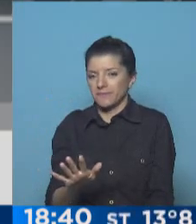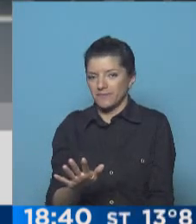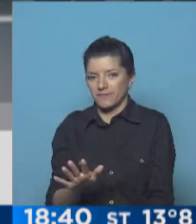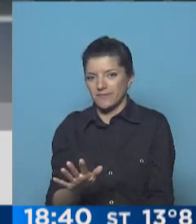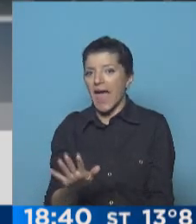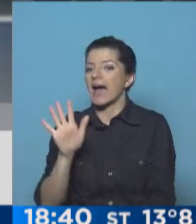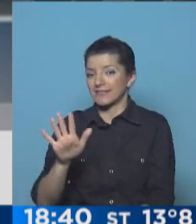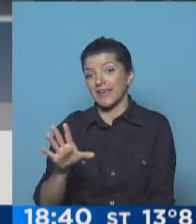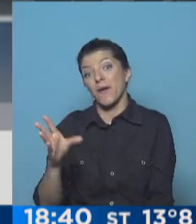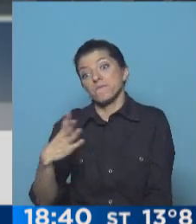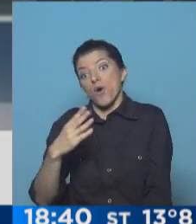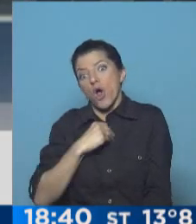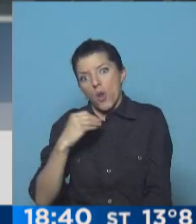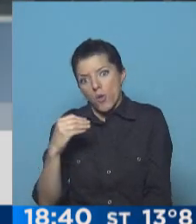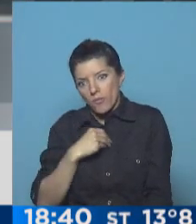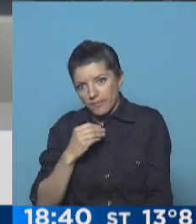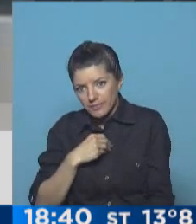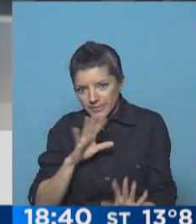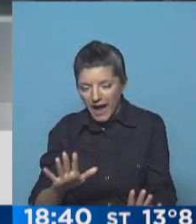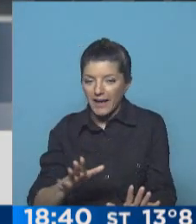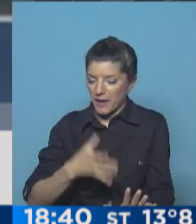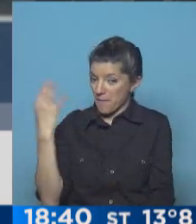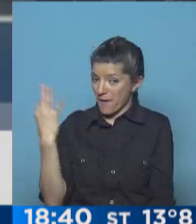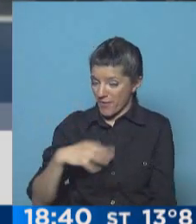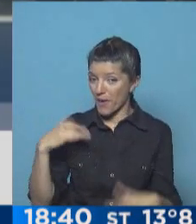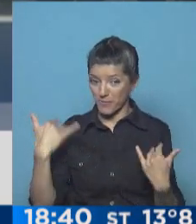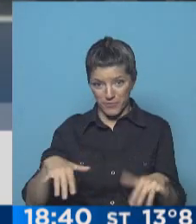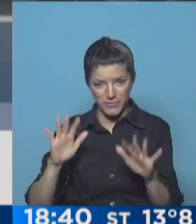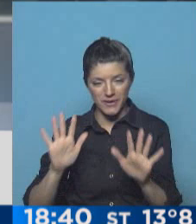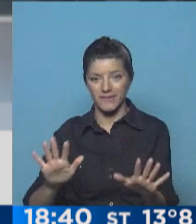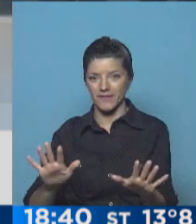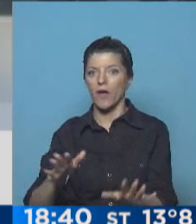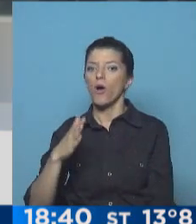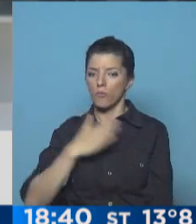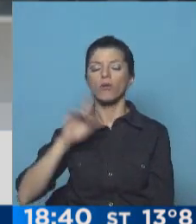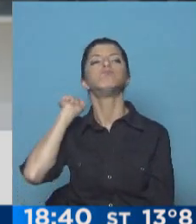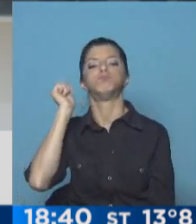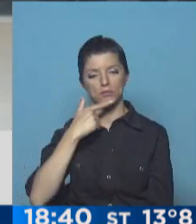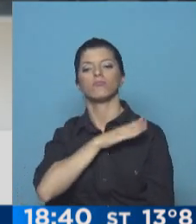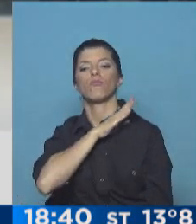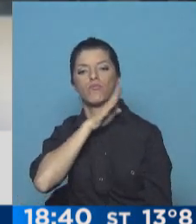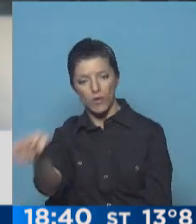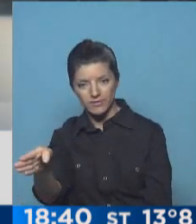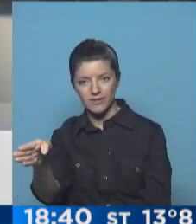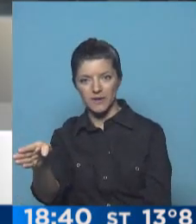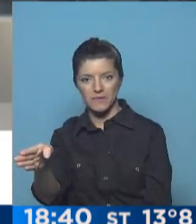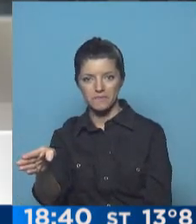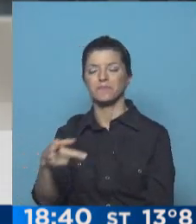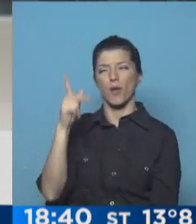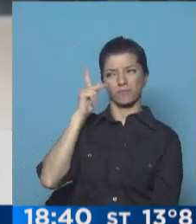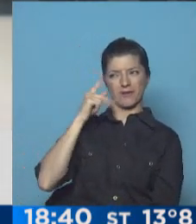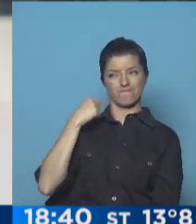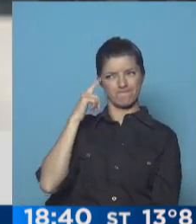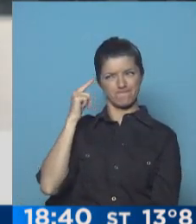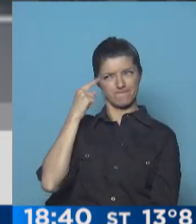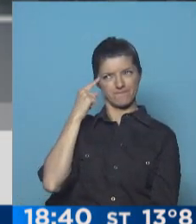con esa voluntad que realmente es envidiable, fuiste a las Heras, pero a él, con esa inteligencia que